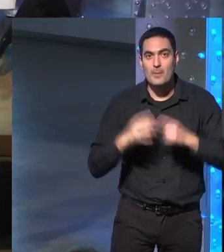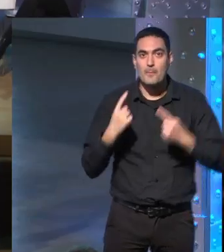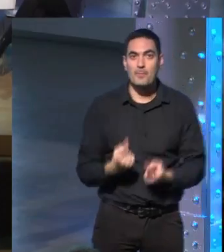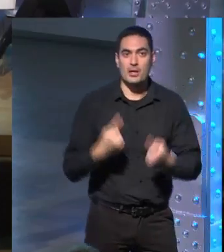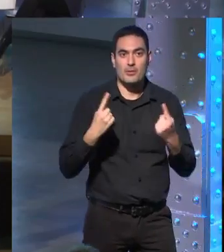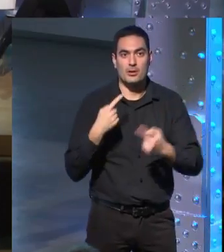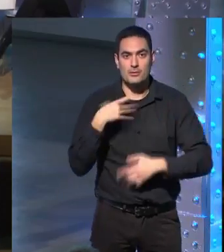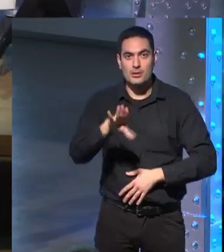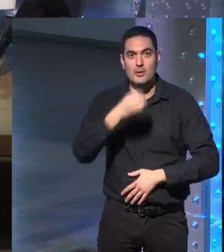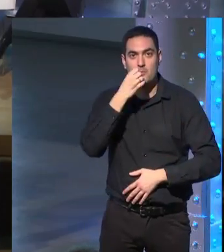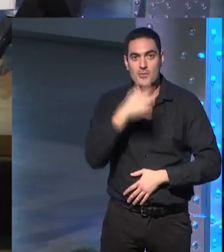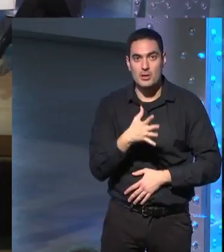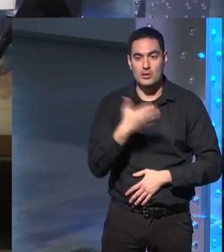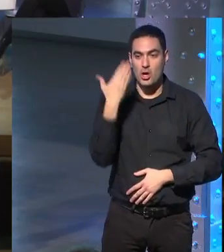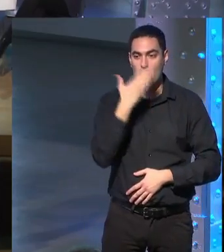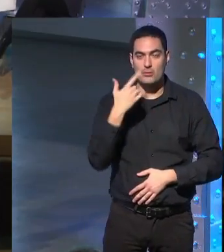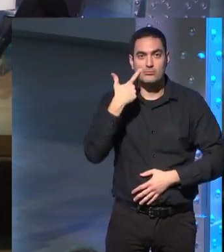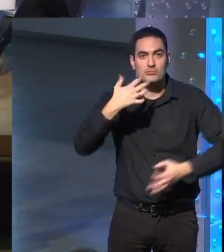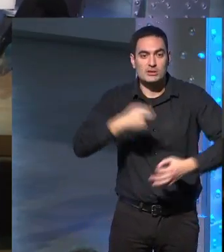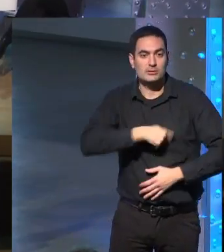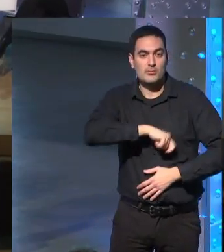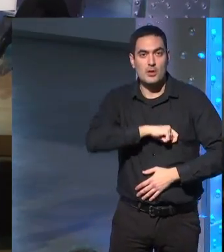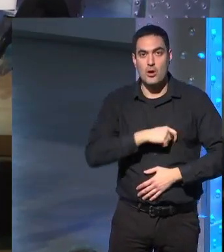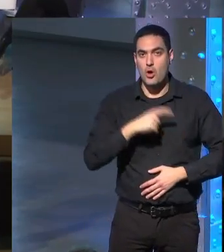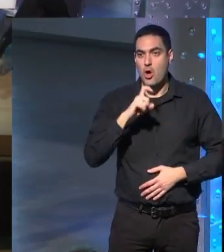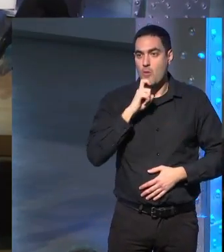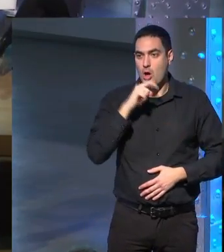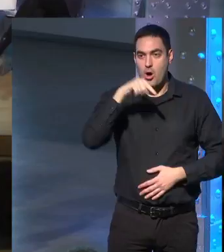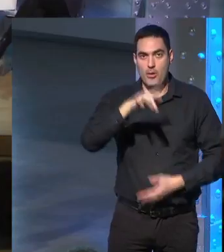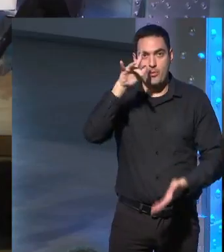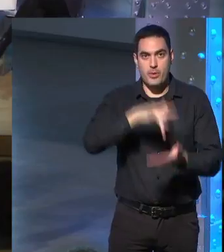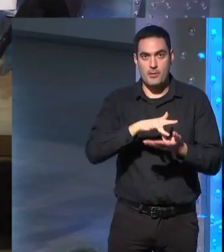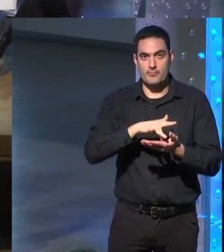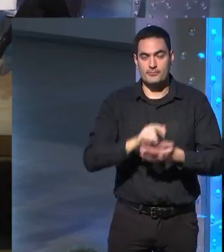que entender bien cuál es la realidad de las escuelas en España a día de hoy.